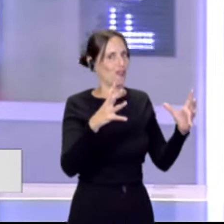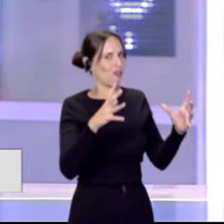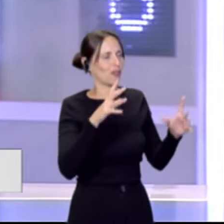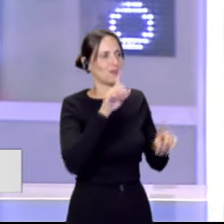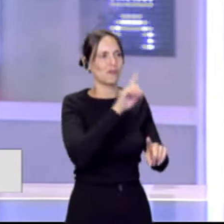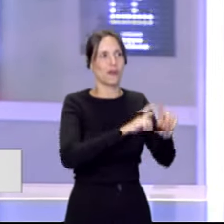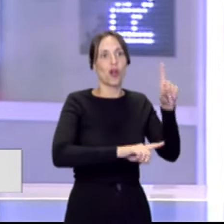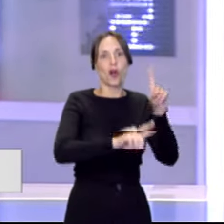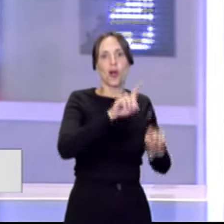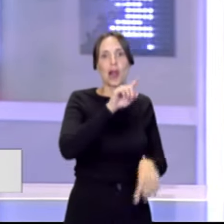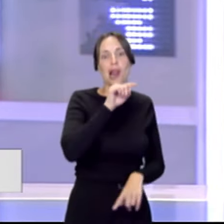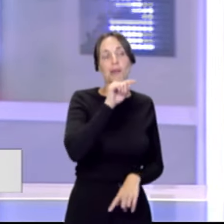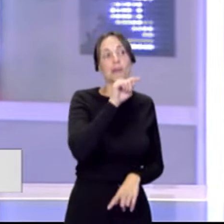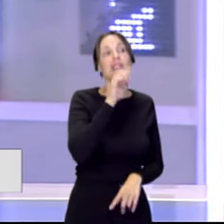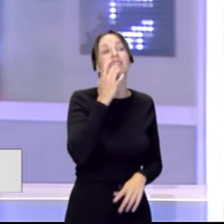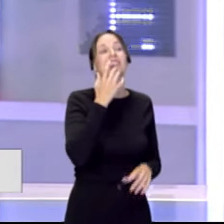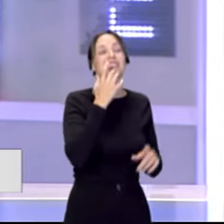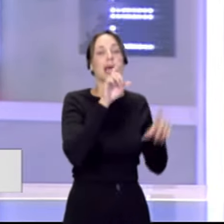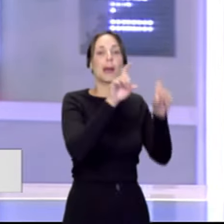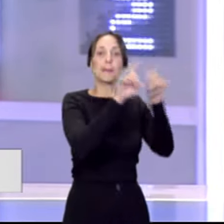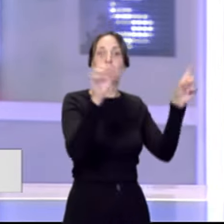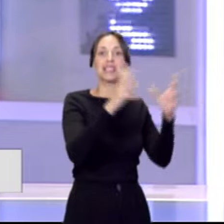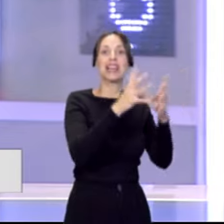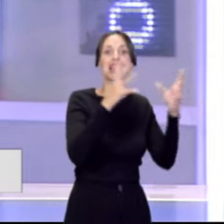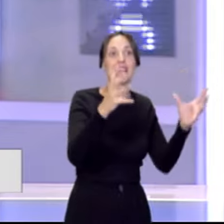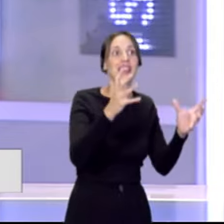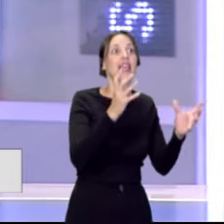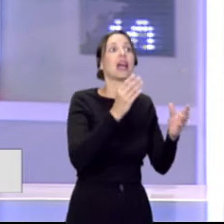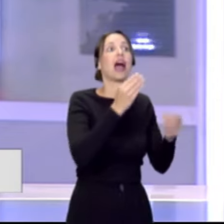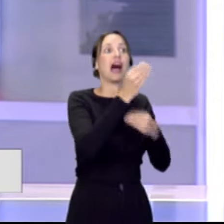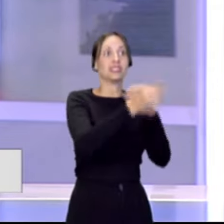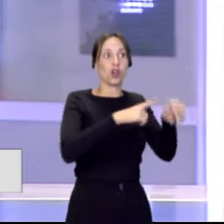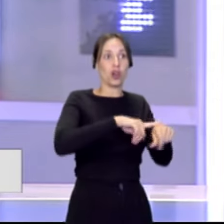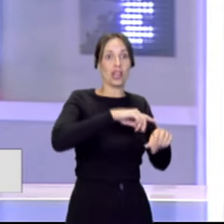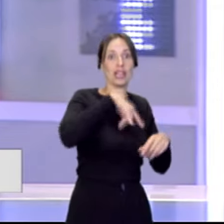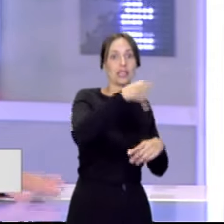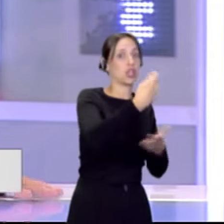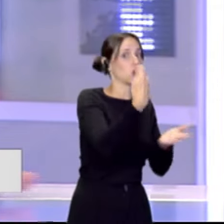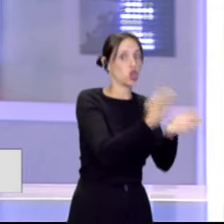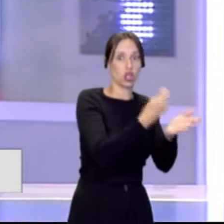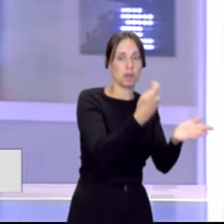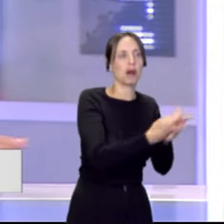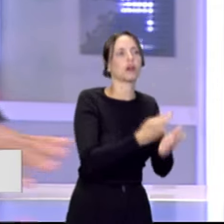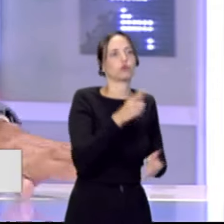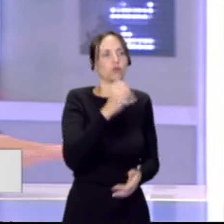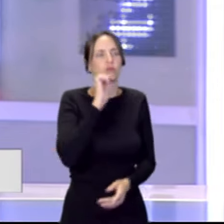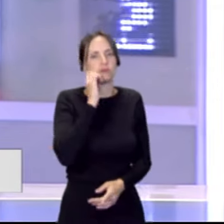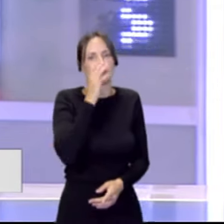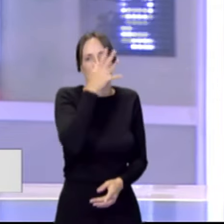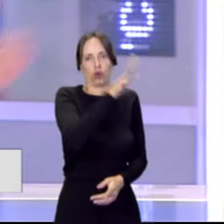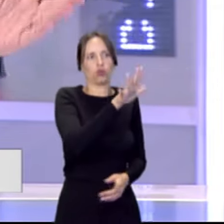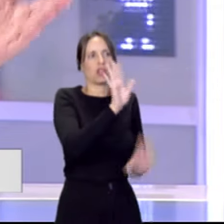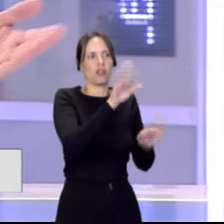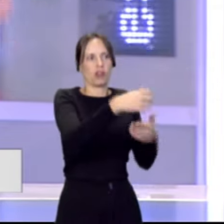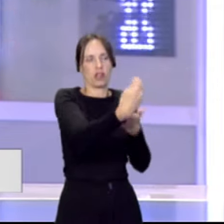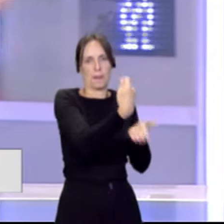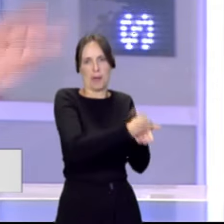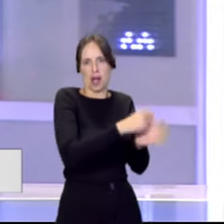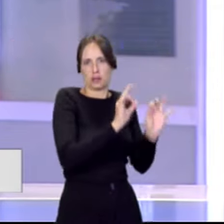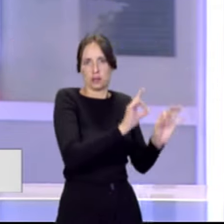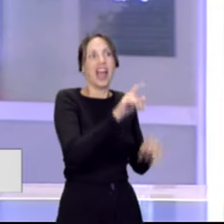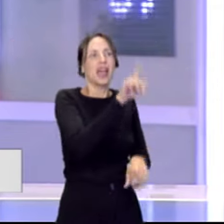se hace, ahí sí es más fácil recurrir y que tengan la razón y que sean terminen siendo sancionadas. Con lo cual, ahí no creo que esté el problema. El problema sí que